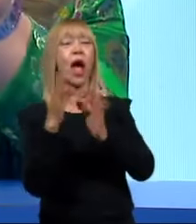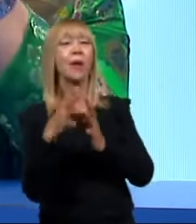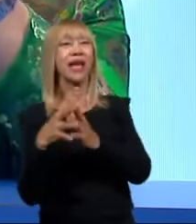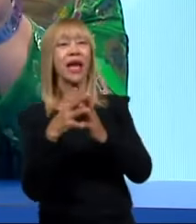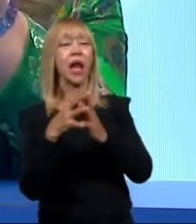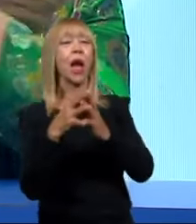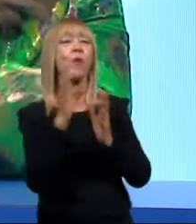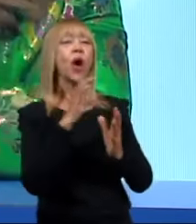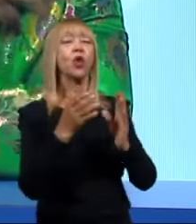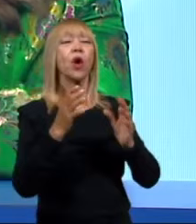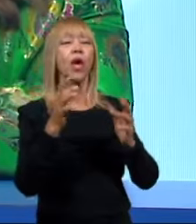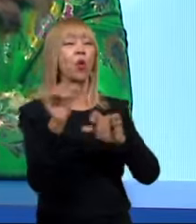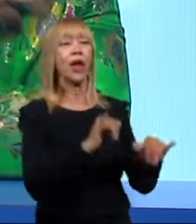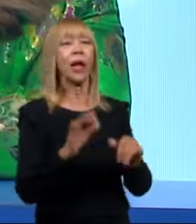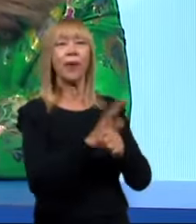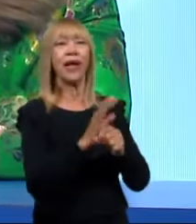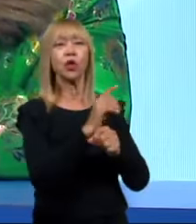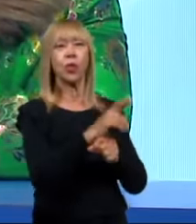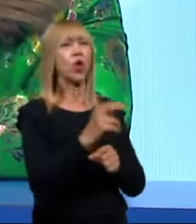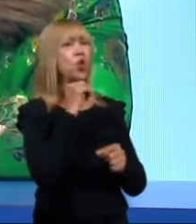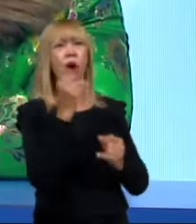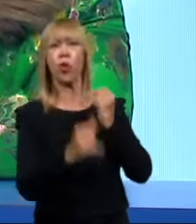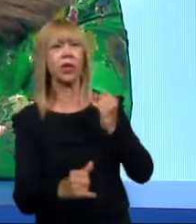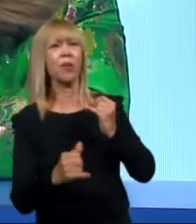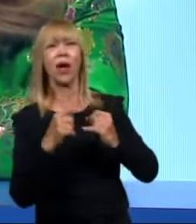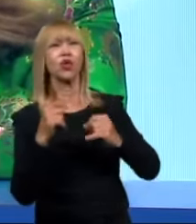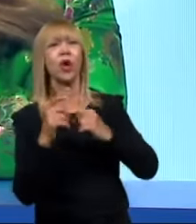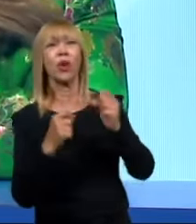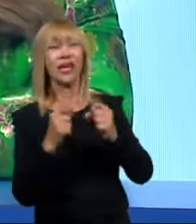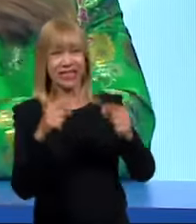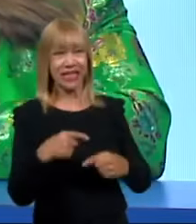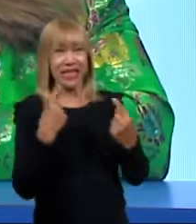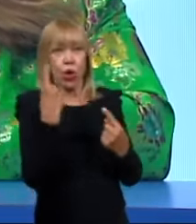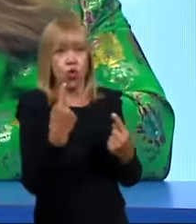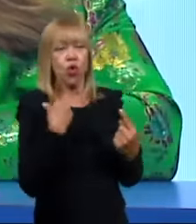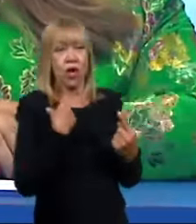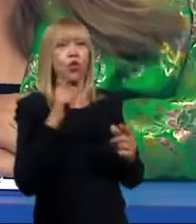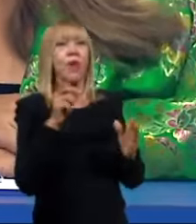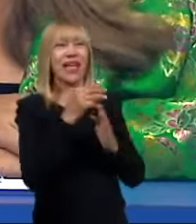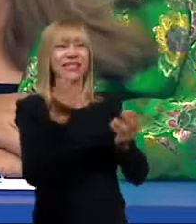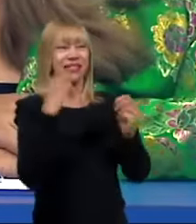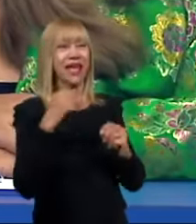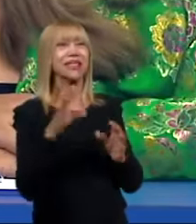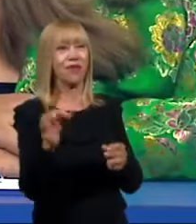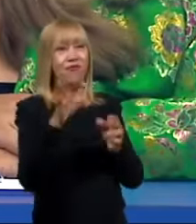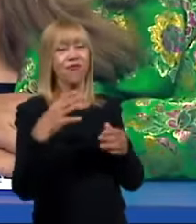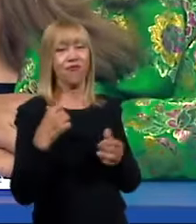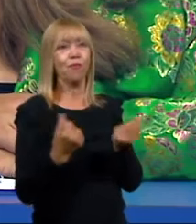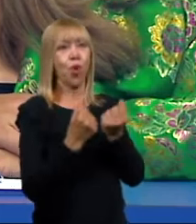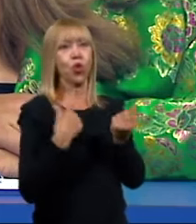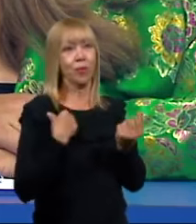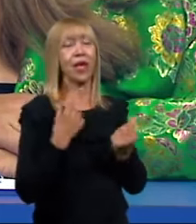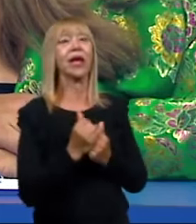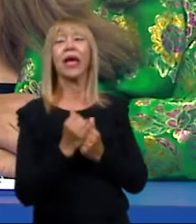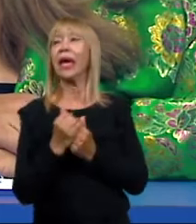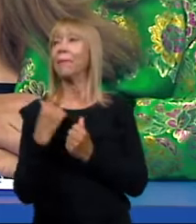buscando la igualdad plena para los puertorriqueños. No el último año del cuatrenio, sino desde el día uno que me deje ese mandato. Me queda un chispito de tiempo y quiero